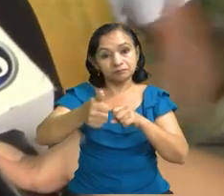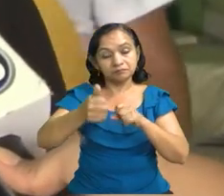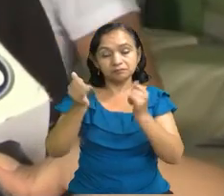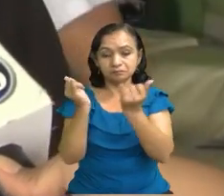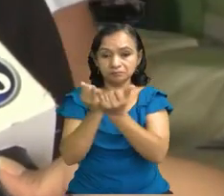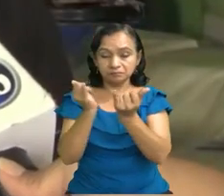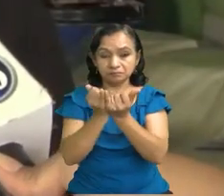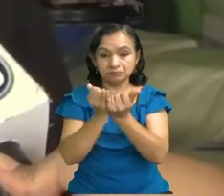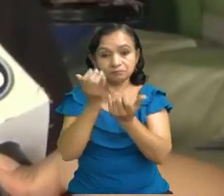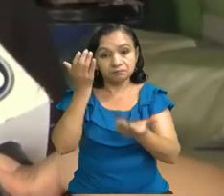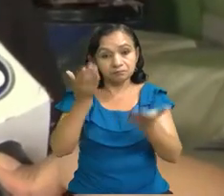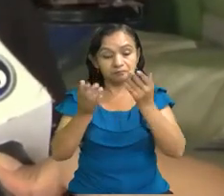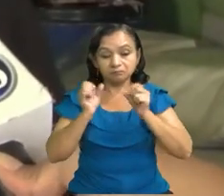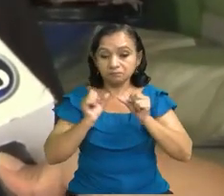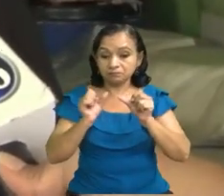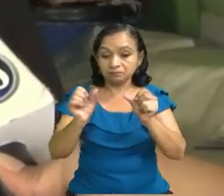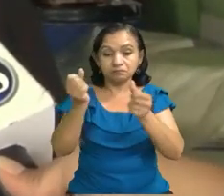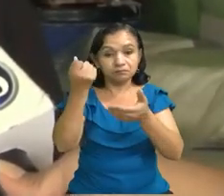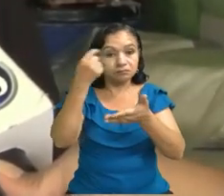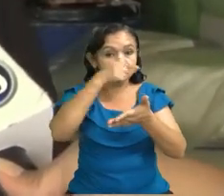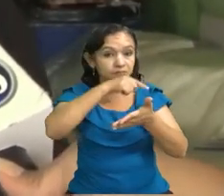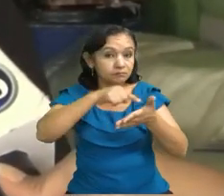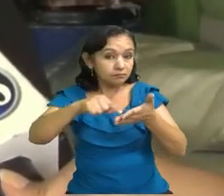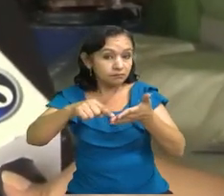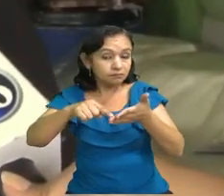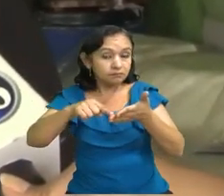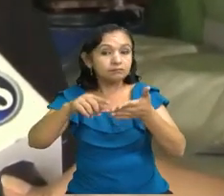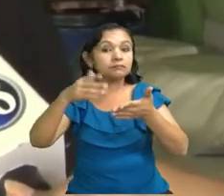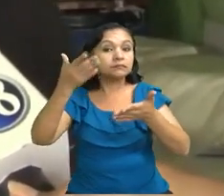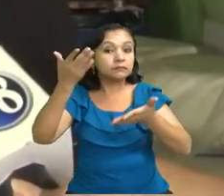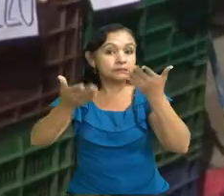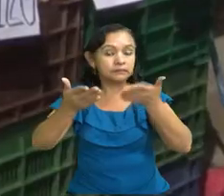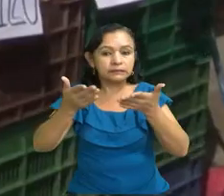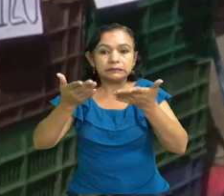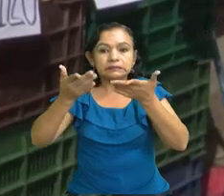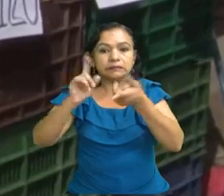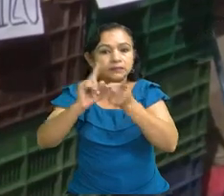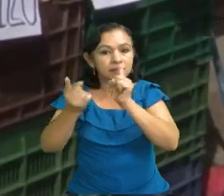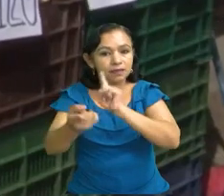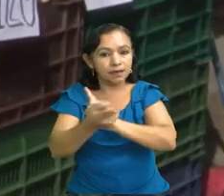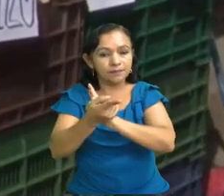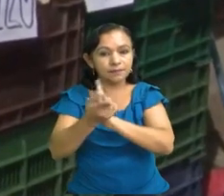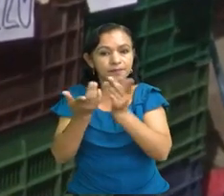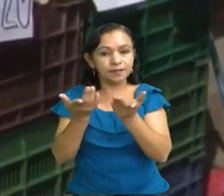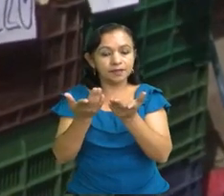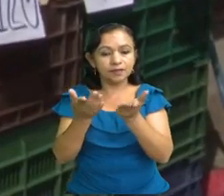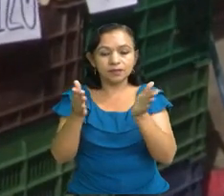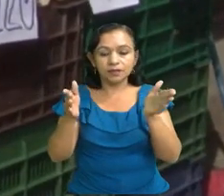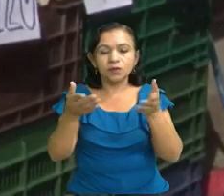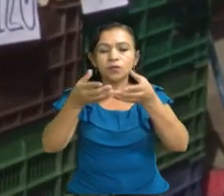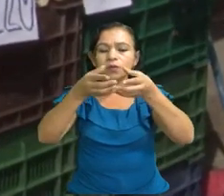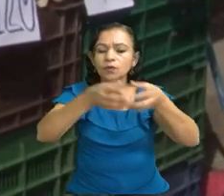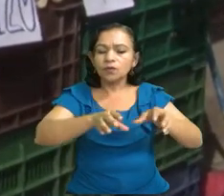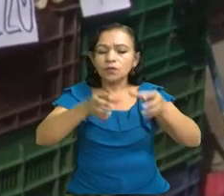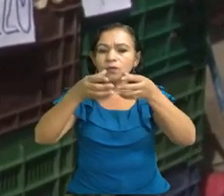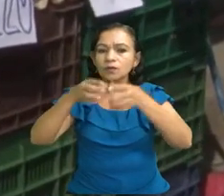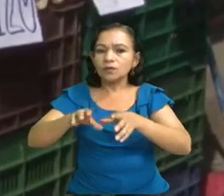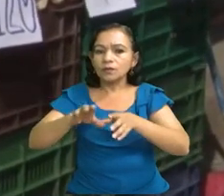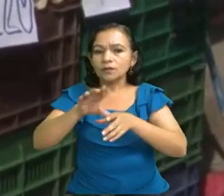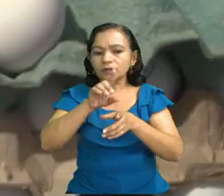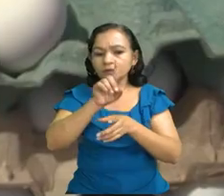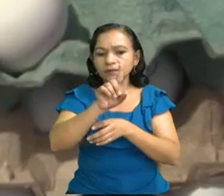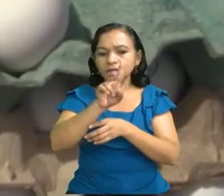igual o continúe igual toda la semana, pero de repente no es así. En cuanto al precio de la cajilla de los huevos, esta anda